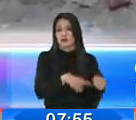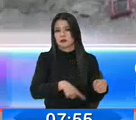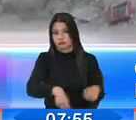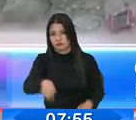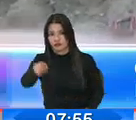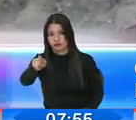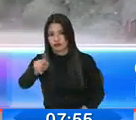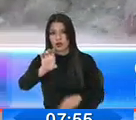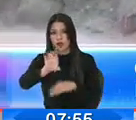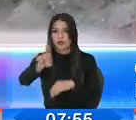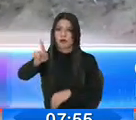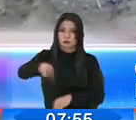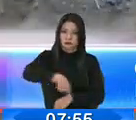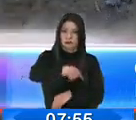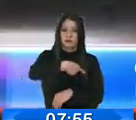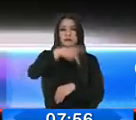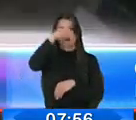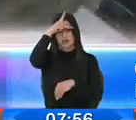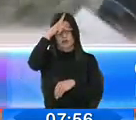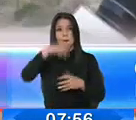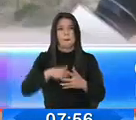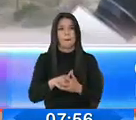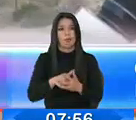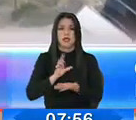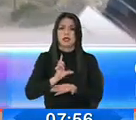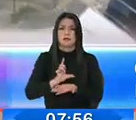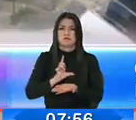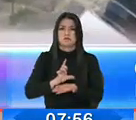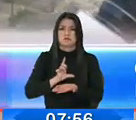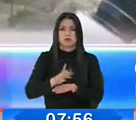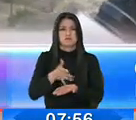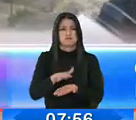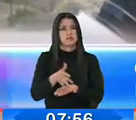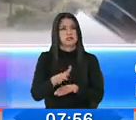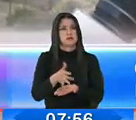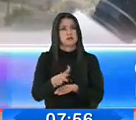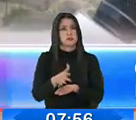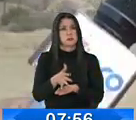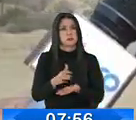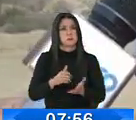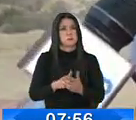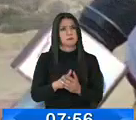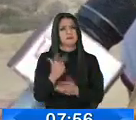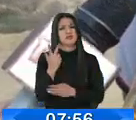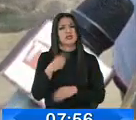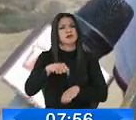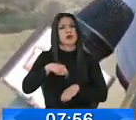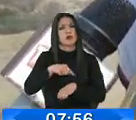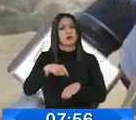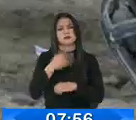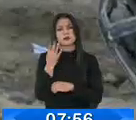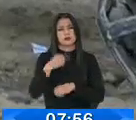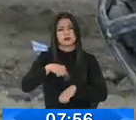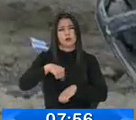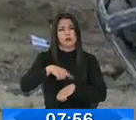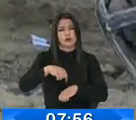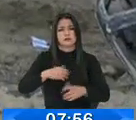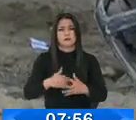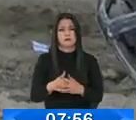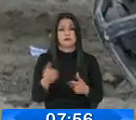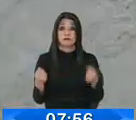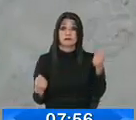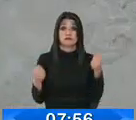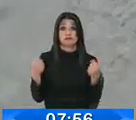ida y vuelta. Sí, viajando de Lima un promedio de unas 13 horas más o menos, 14. El conductor del